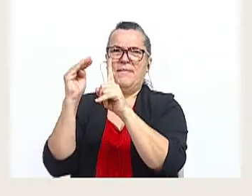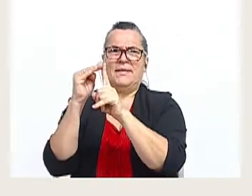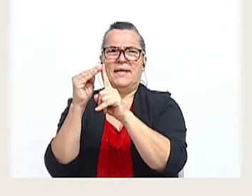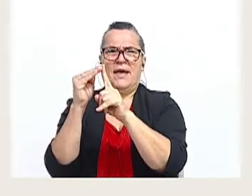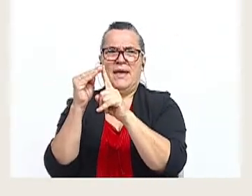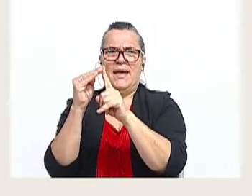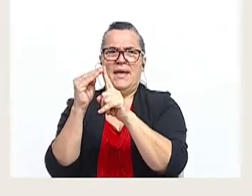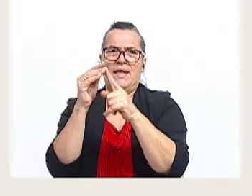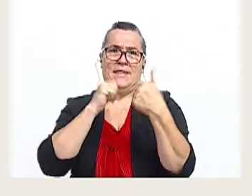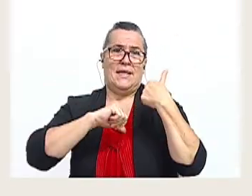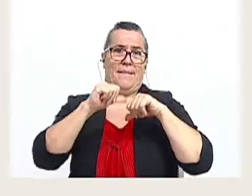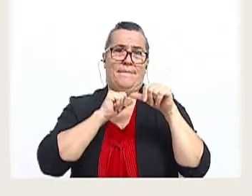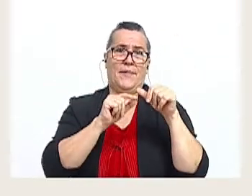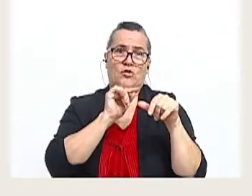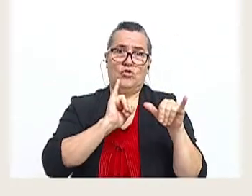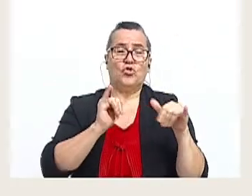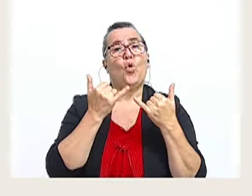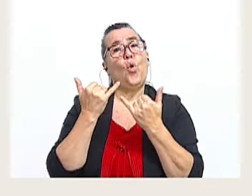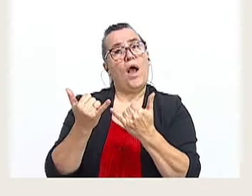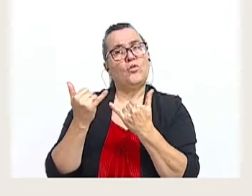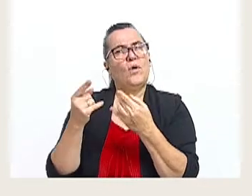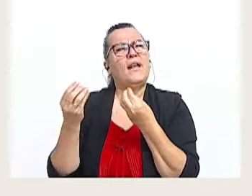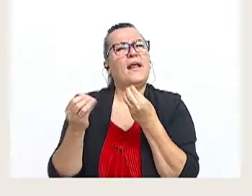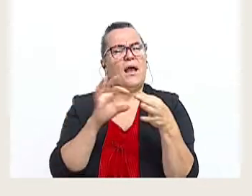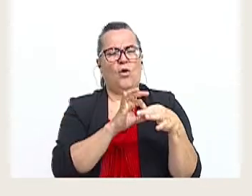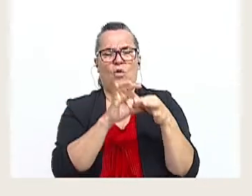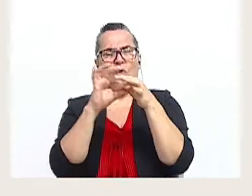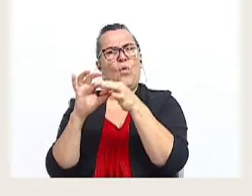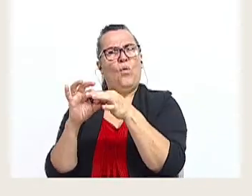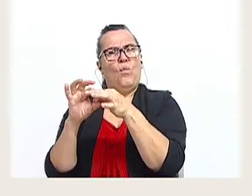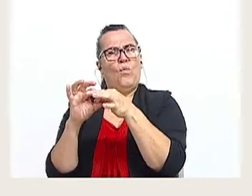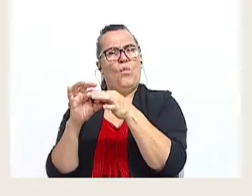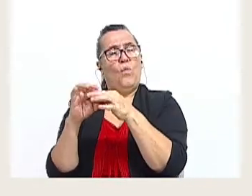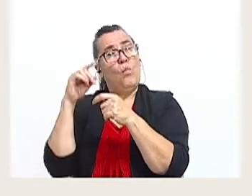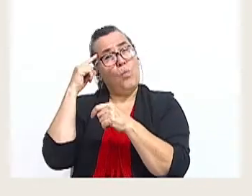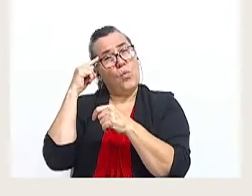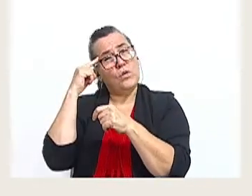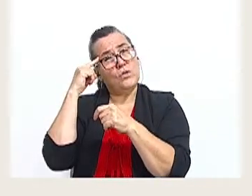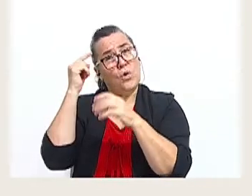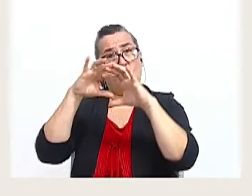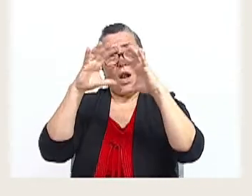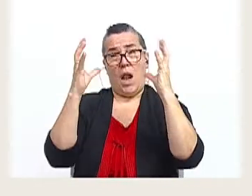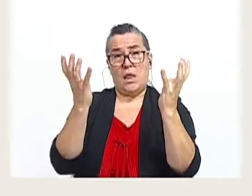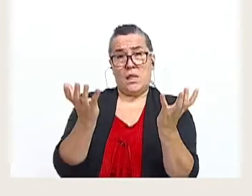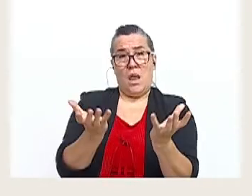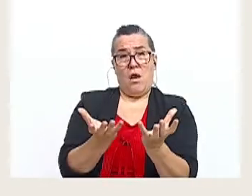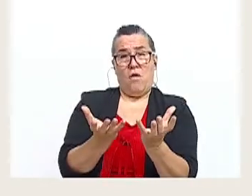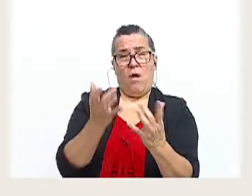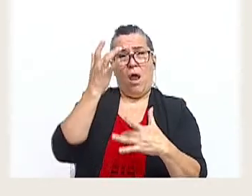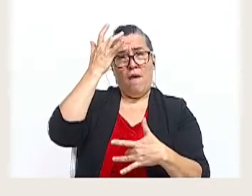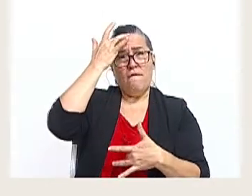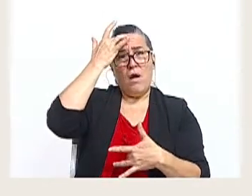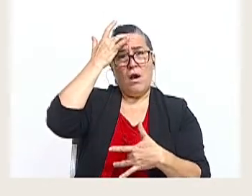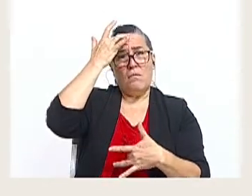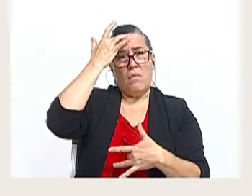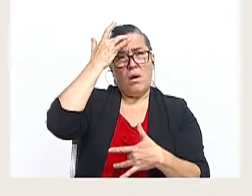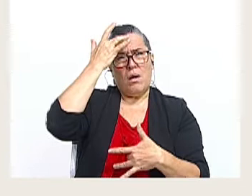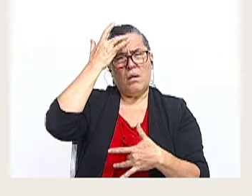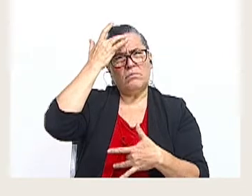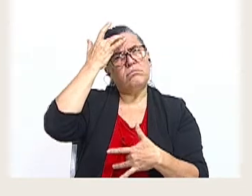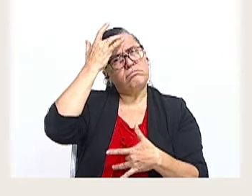personaje con nuestra actualidad? Podríamos pensar que la Tierra está enferma. ¿Por